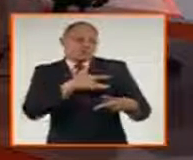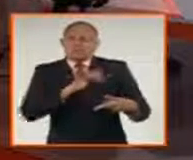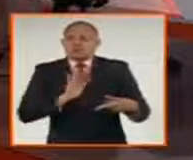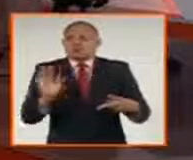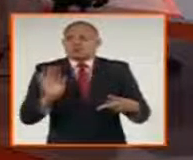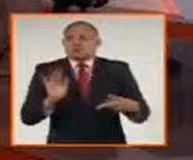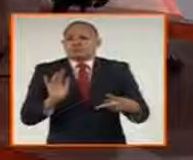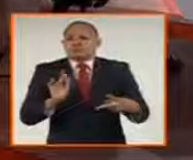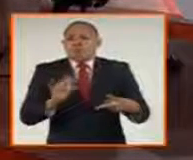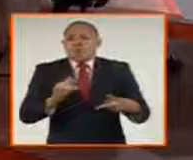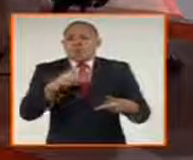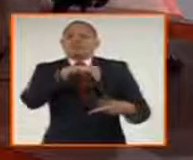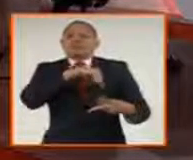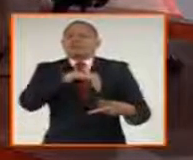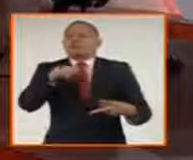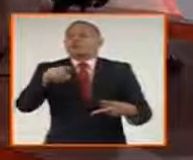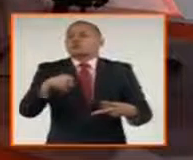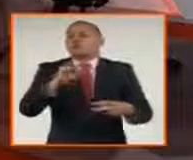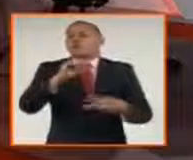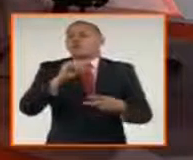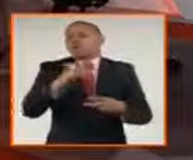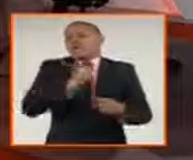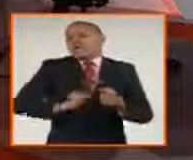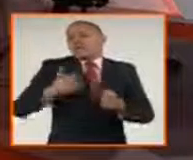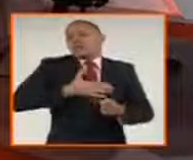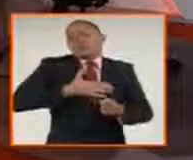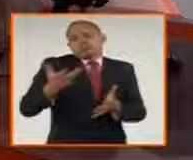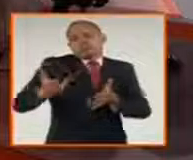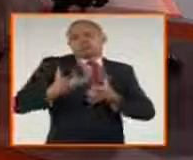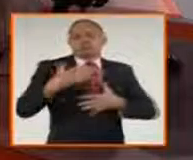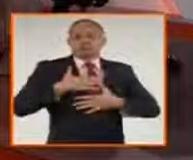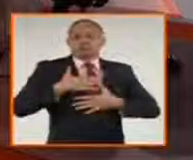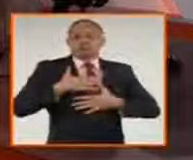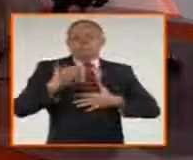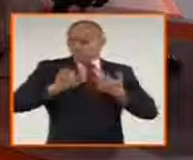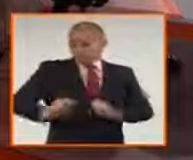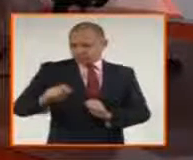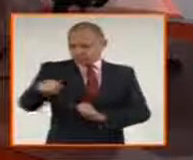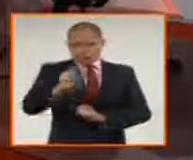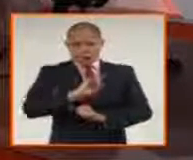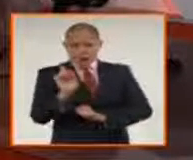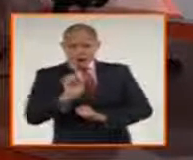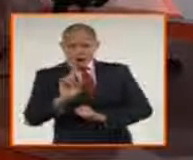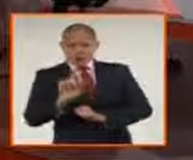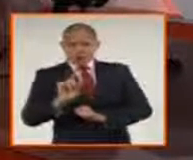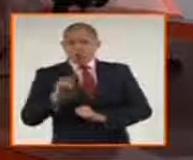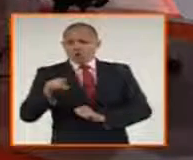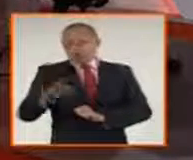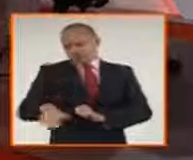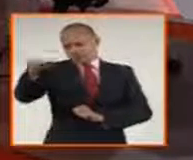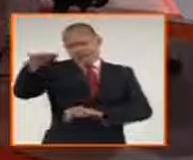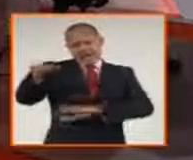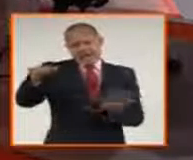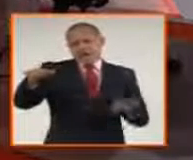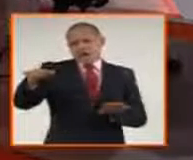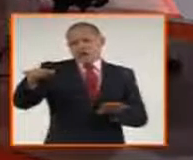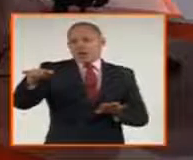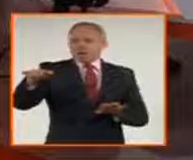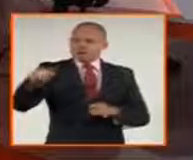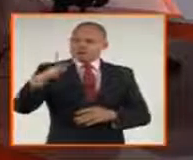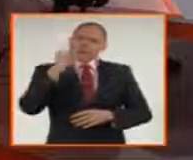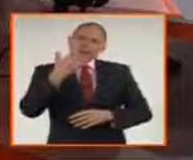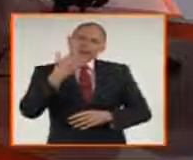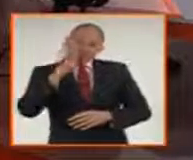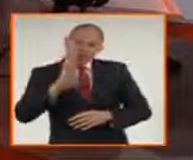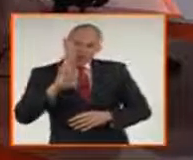sobre el artículo 16 en particular. 16. Esto me imagino que es una de las cosas que también debe ser más vista